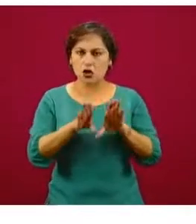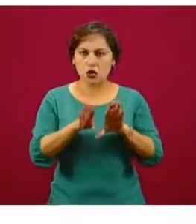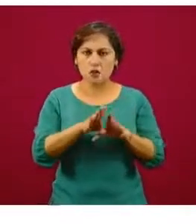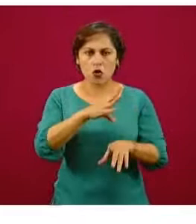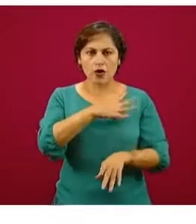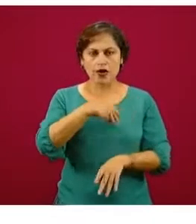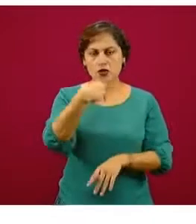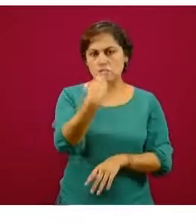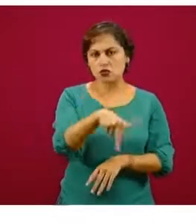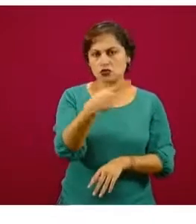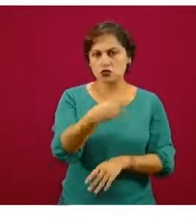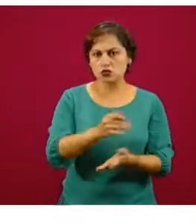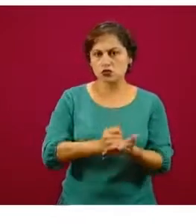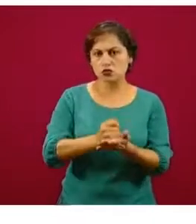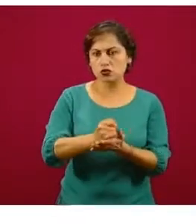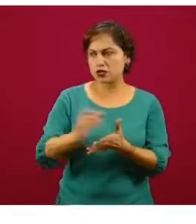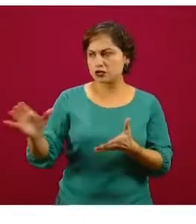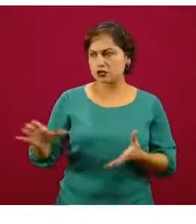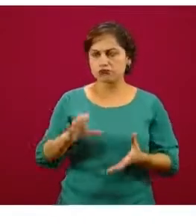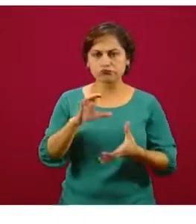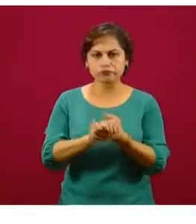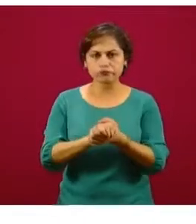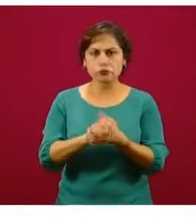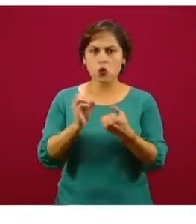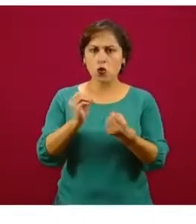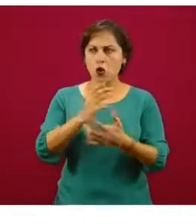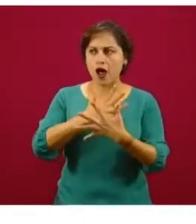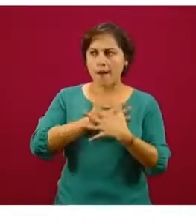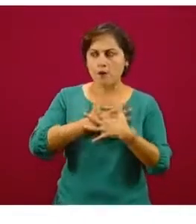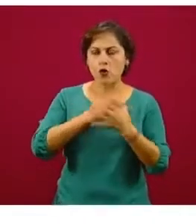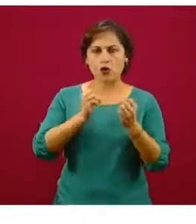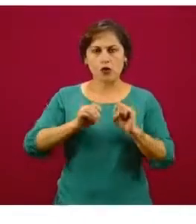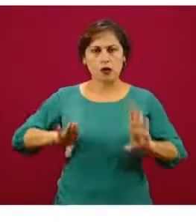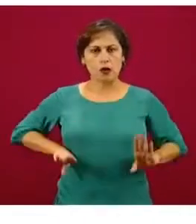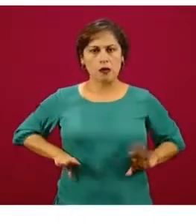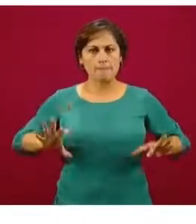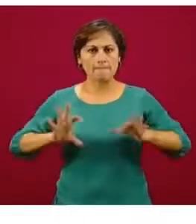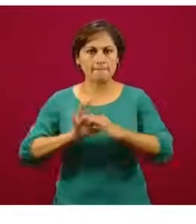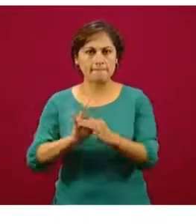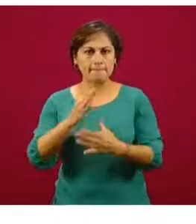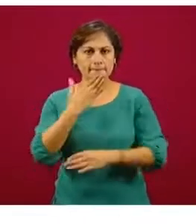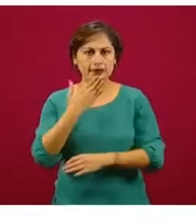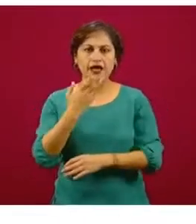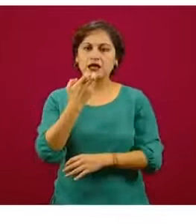quién, digamos, con quién se sienten adecuadamente bien amorosamente.